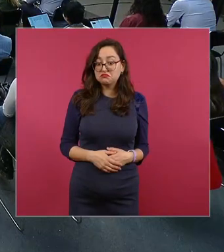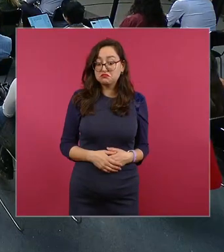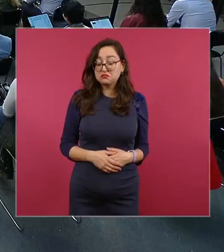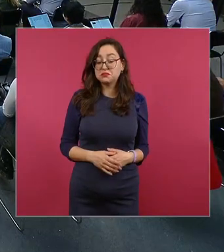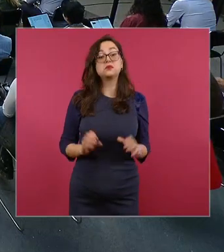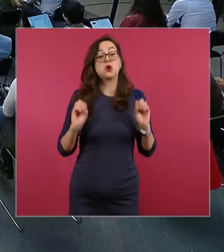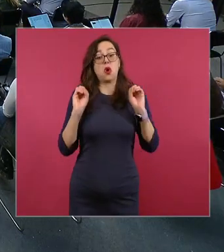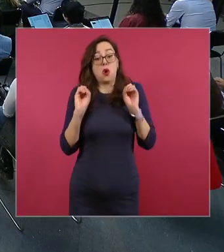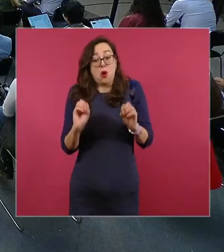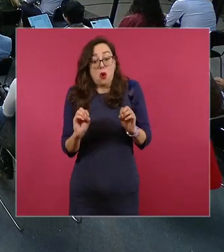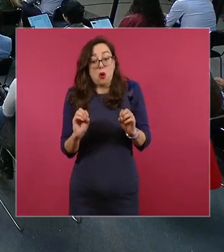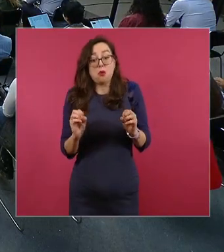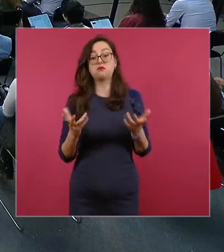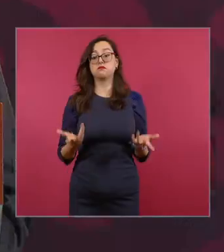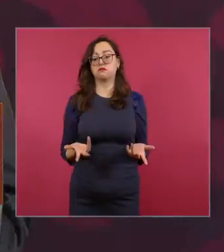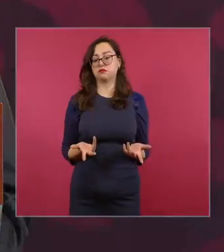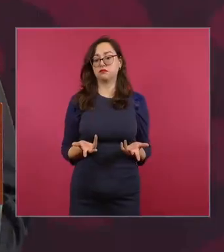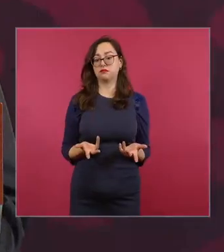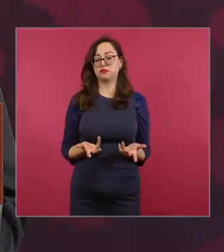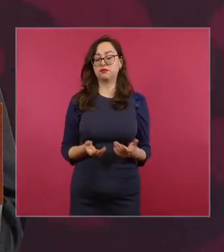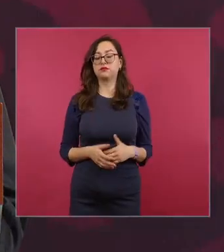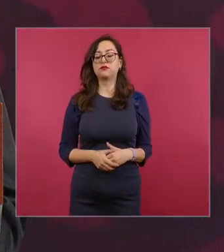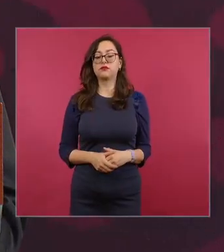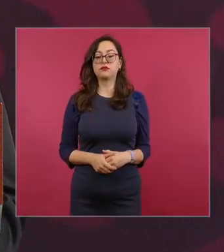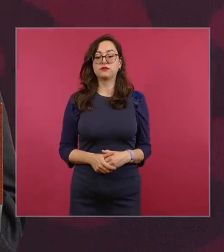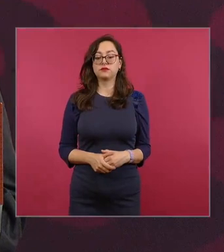O lo otro,